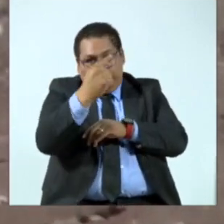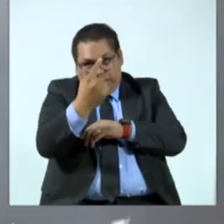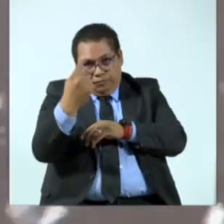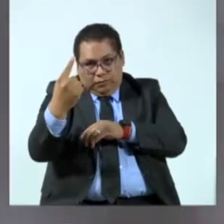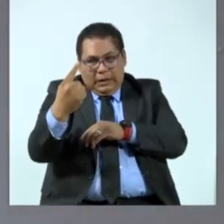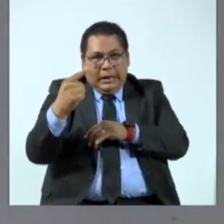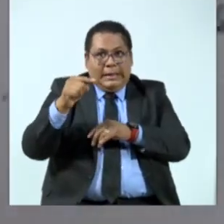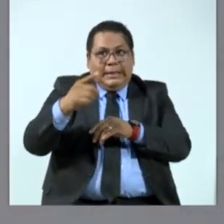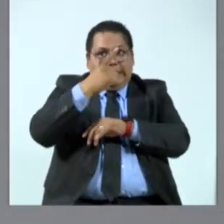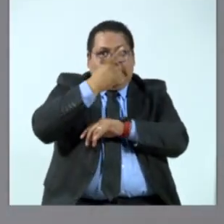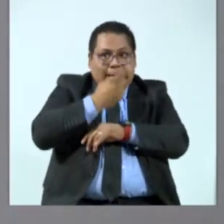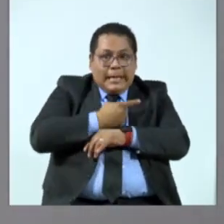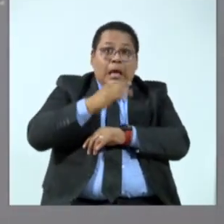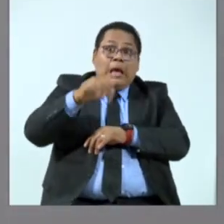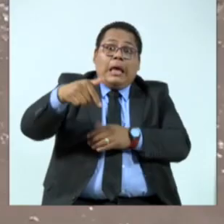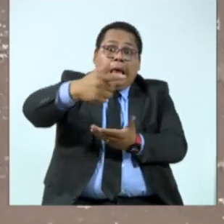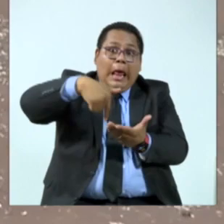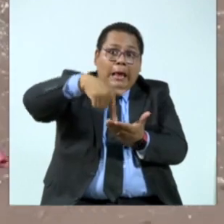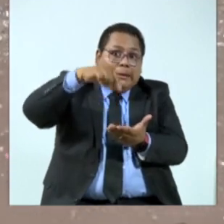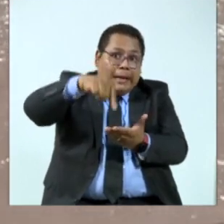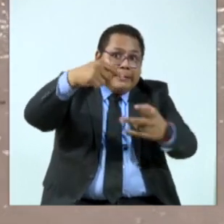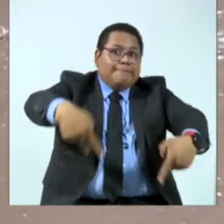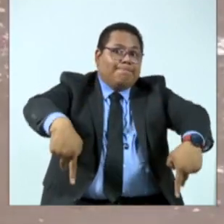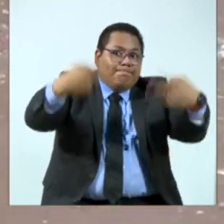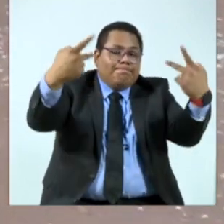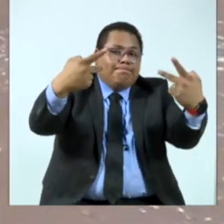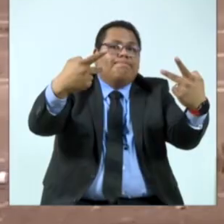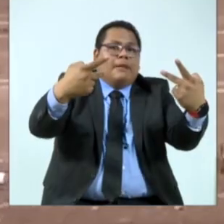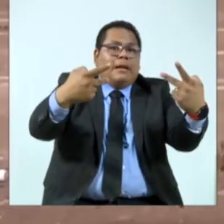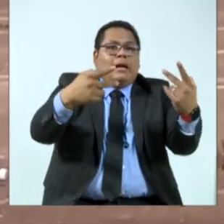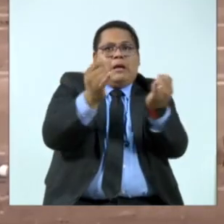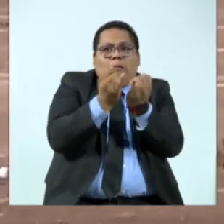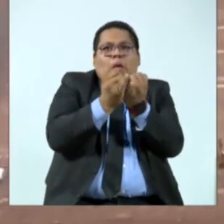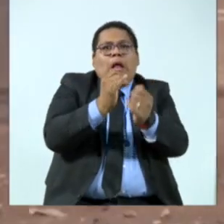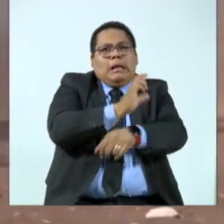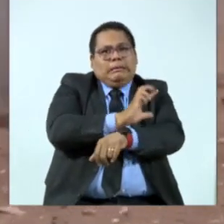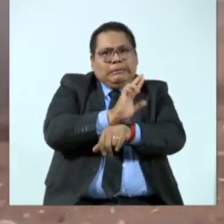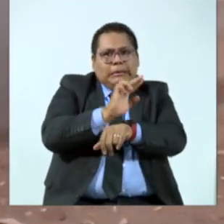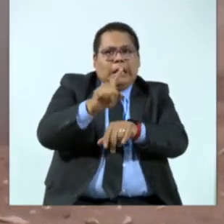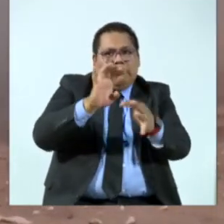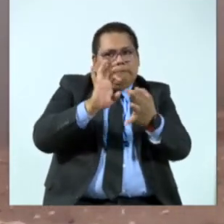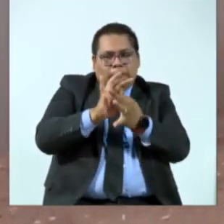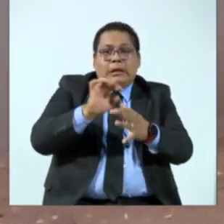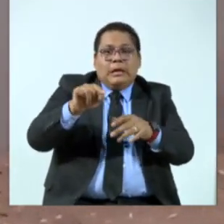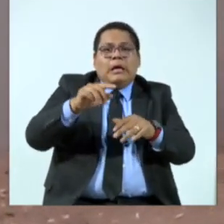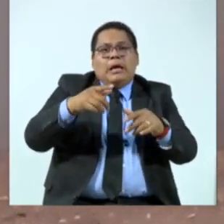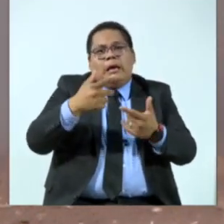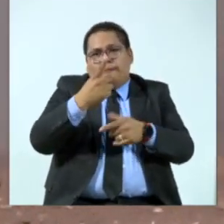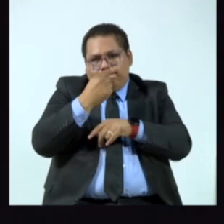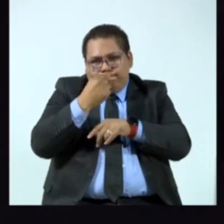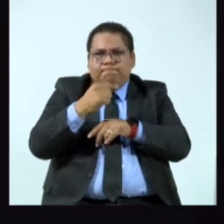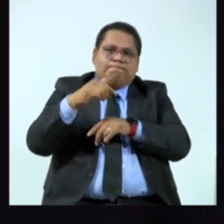donde nos decían puntualmente dónde se Estaban vendiendo este tipo de de productos en coordinación con la comis comisaría de seguridad pública de Zapopan y en el caso de